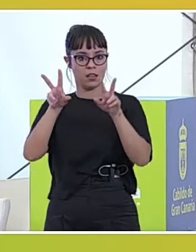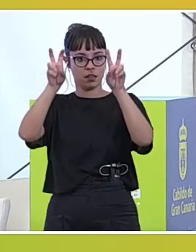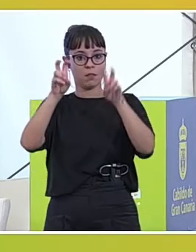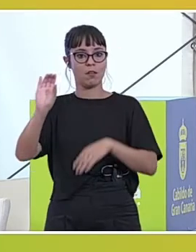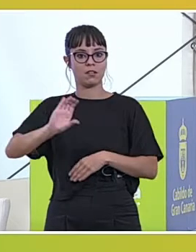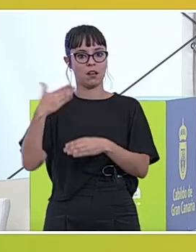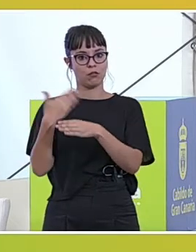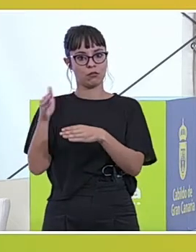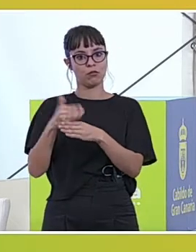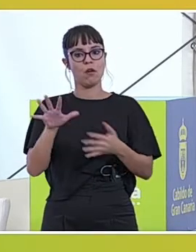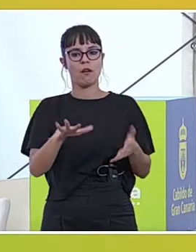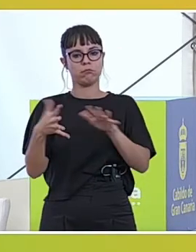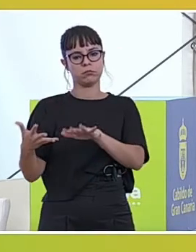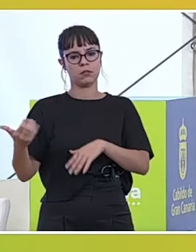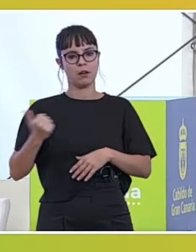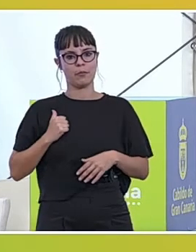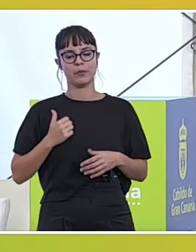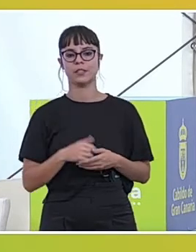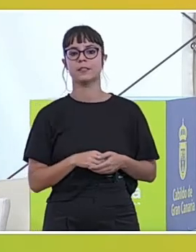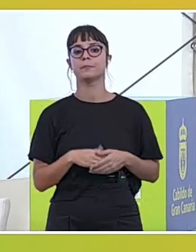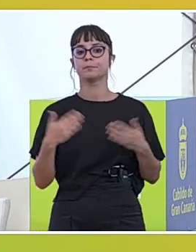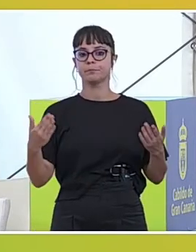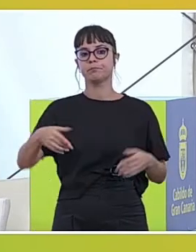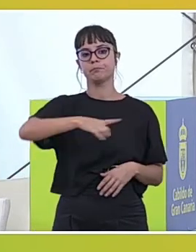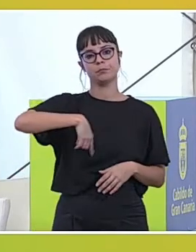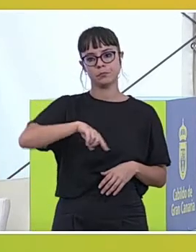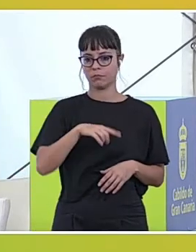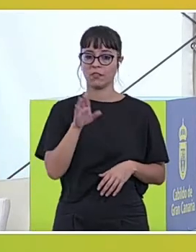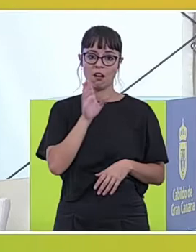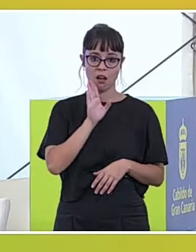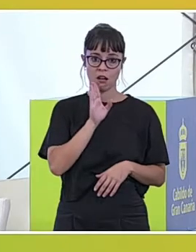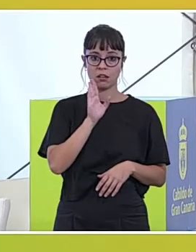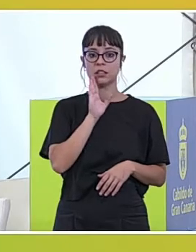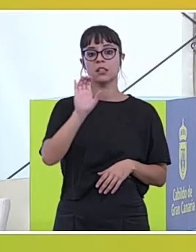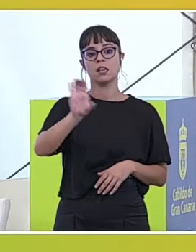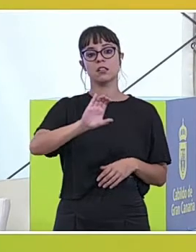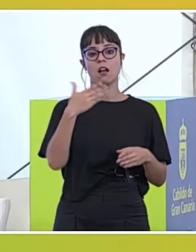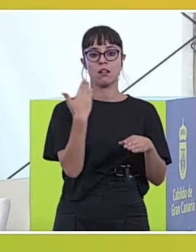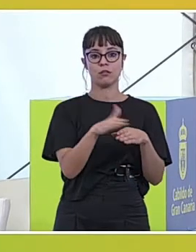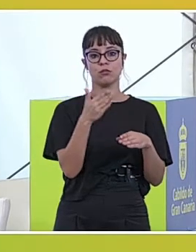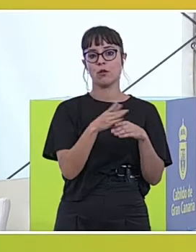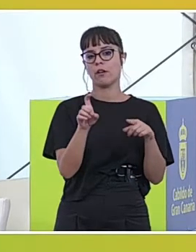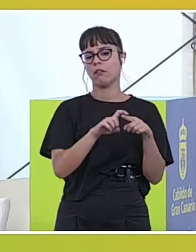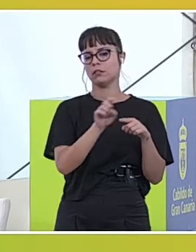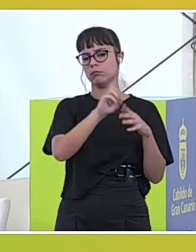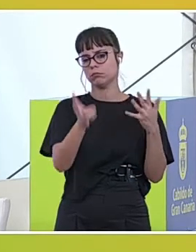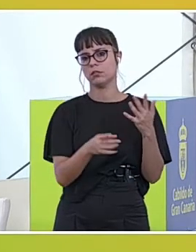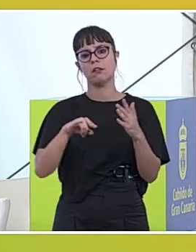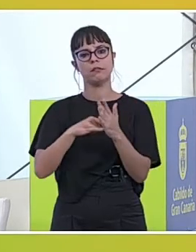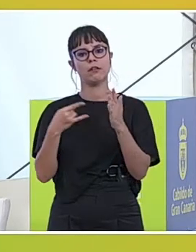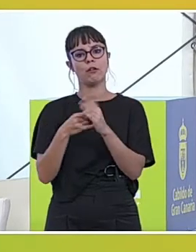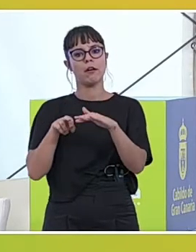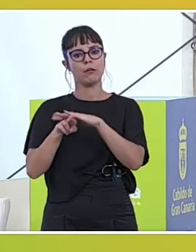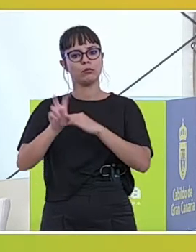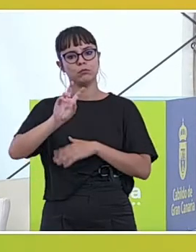Para ello, como decía, contamos con este área experimental, con salmueras de diferentes características y con soluciones tecnológicas diferentes.